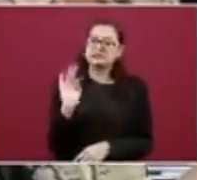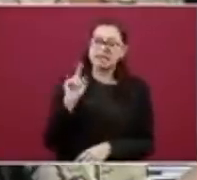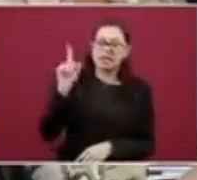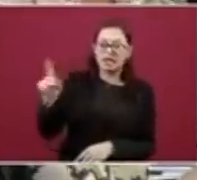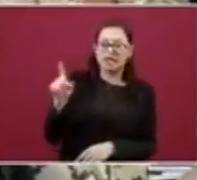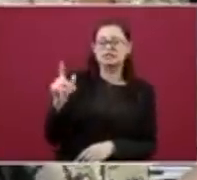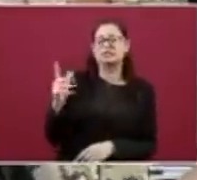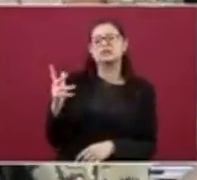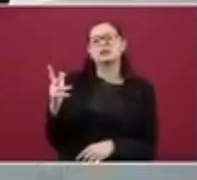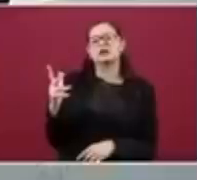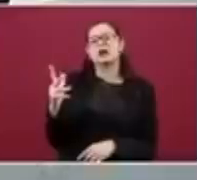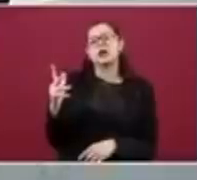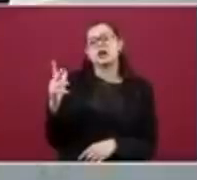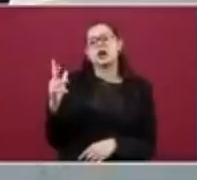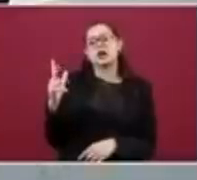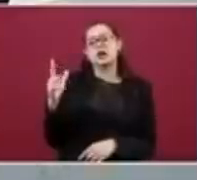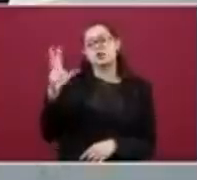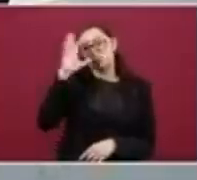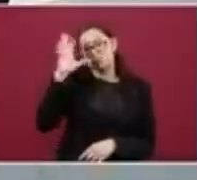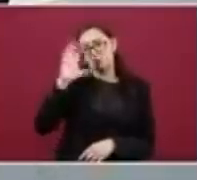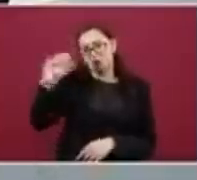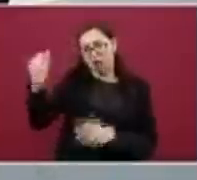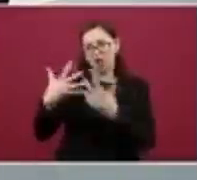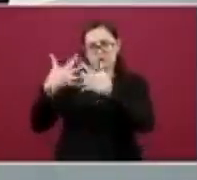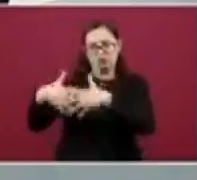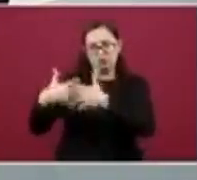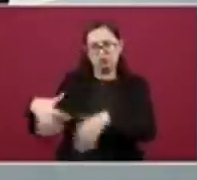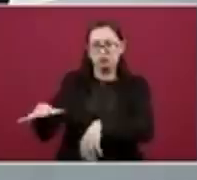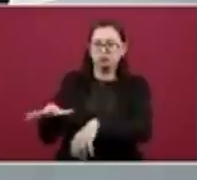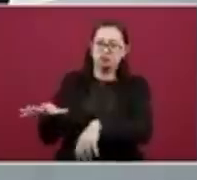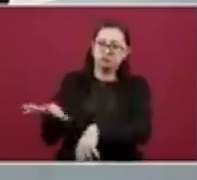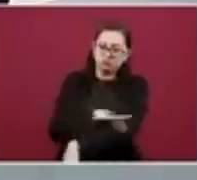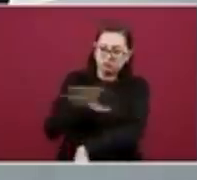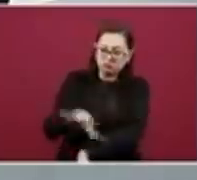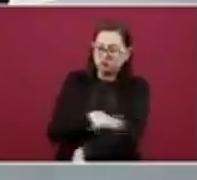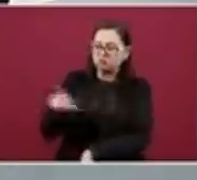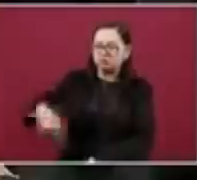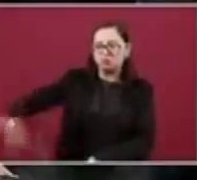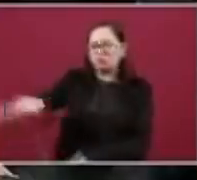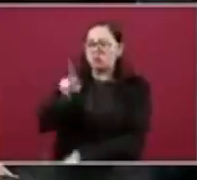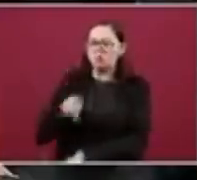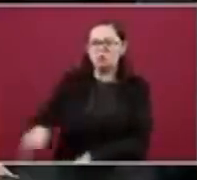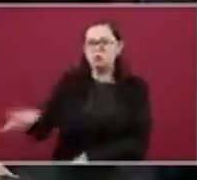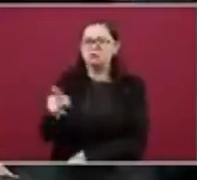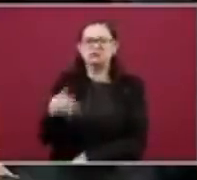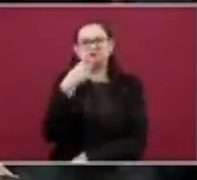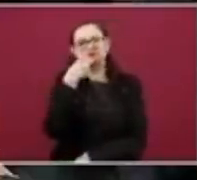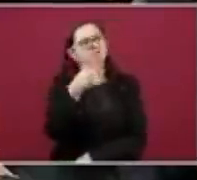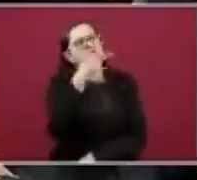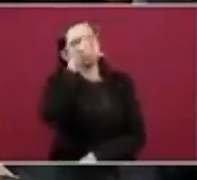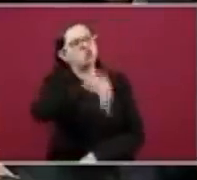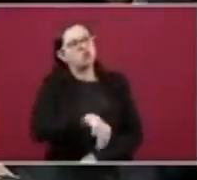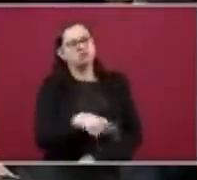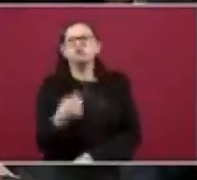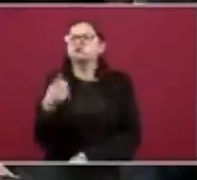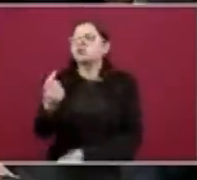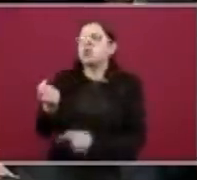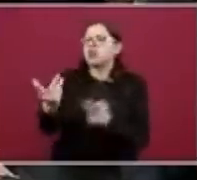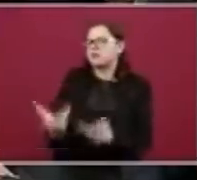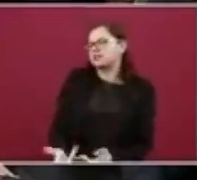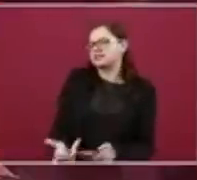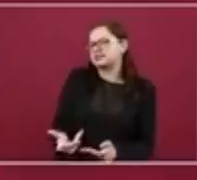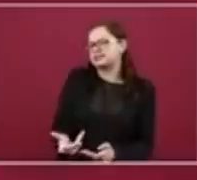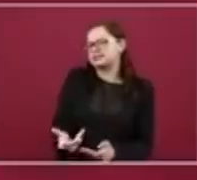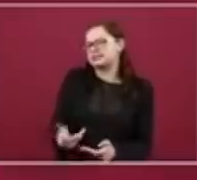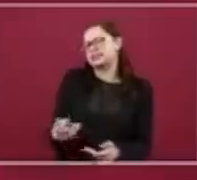la acción de la termoeléctrica, ¿cuál sería la decisión de su gobierno y cuál es el dinero que se quedaría